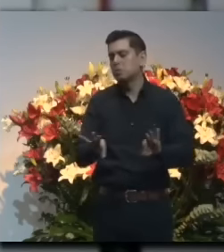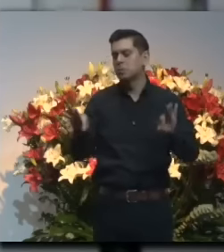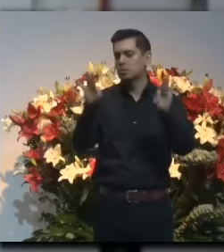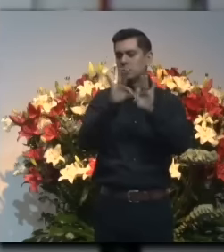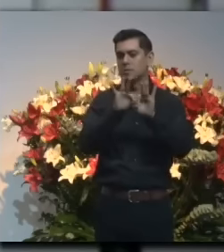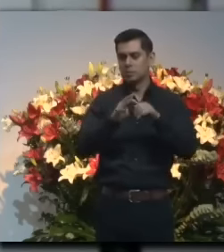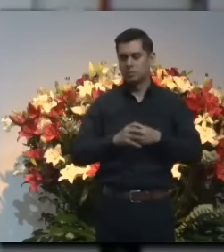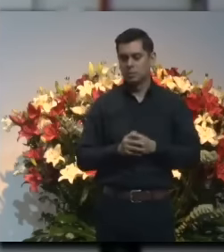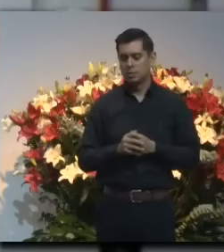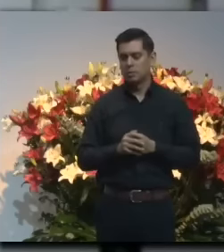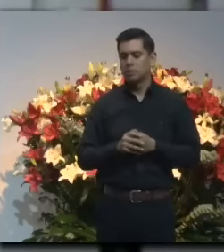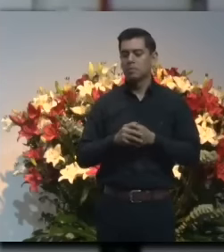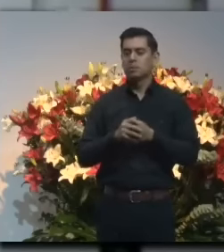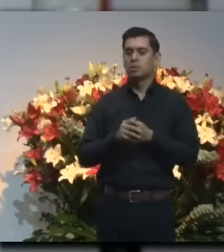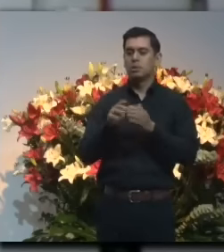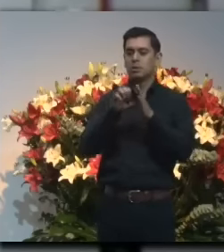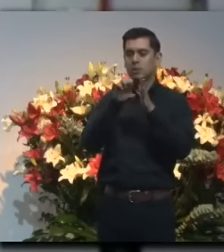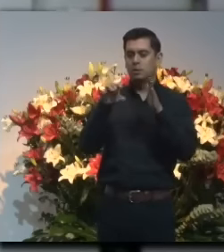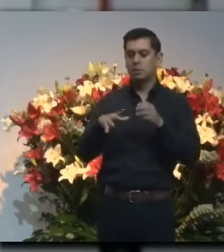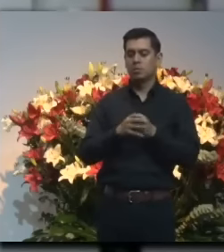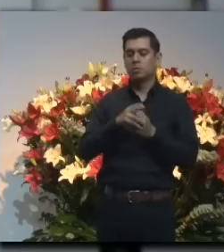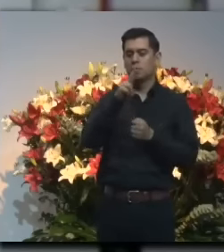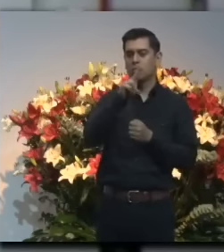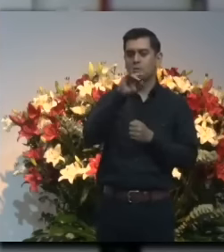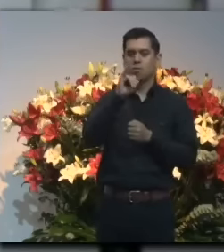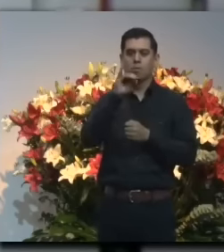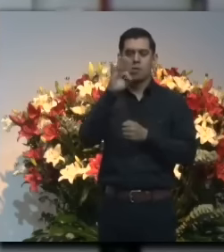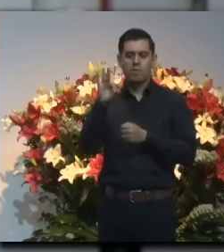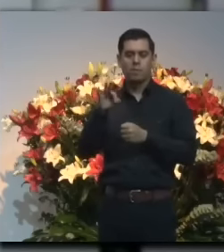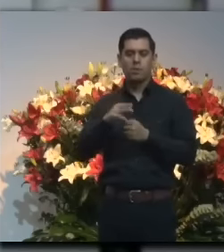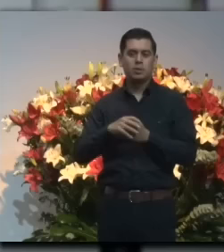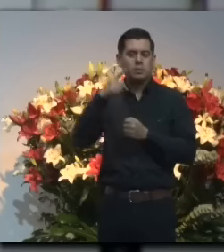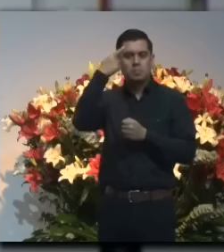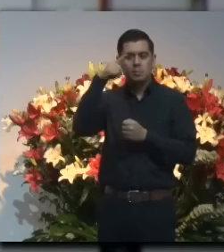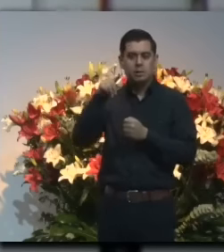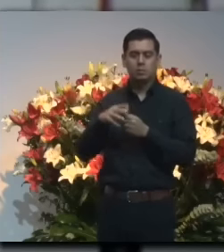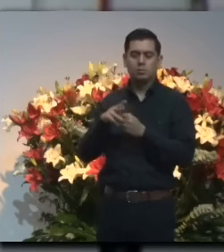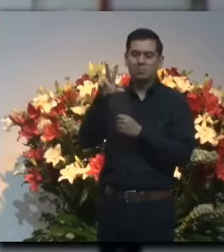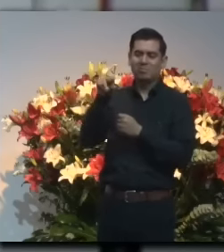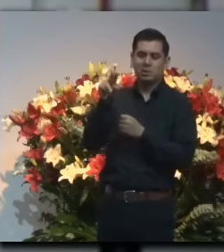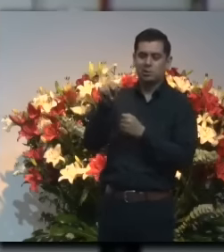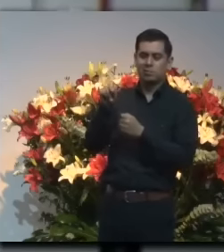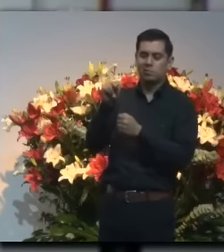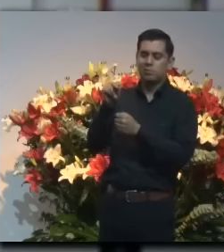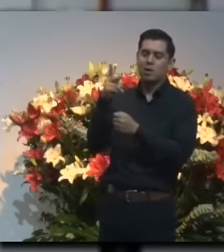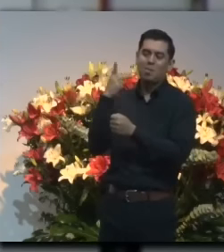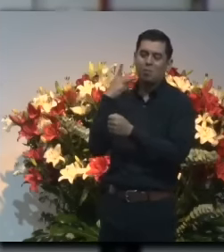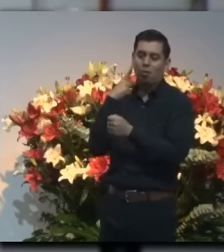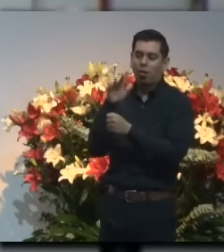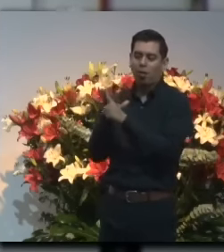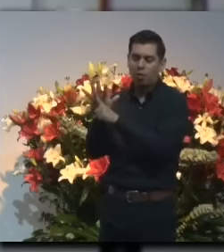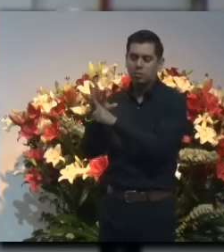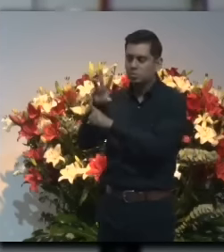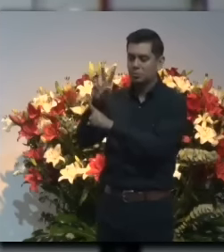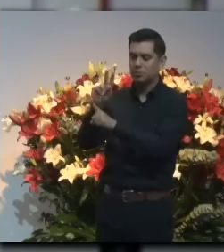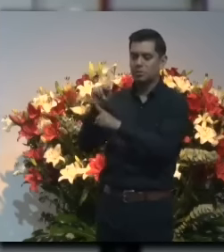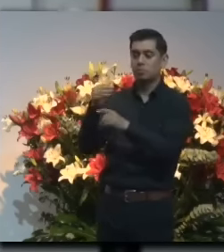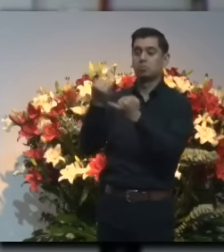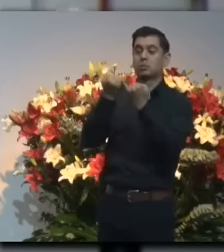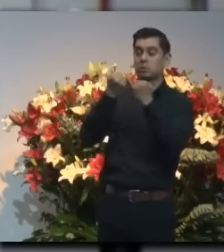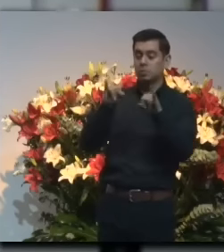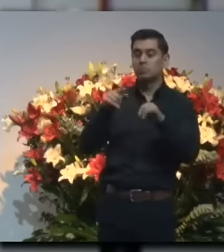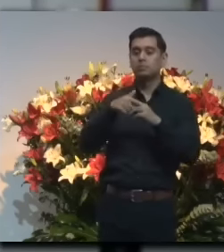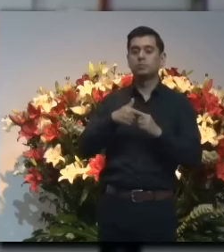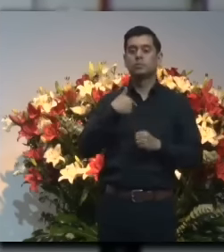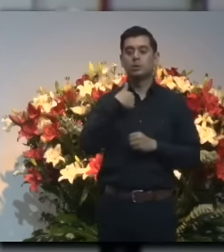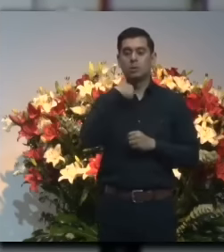que hacen la UIF, por ejemplo, ¿no? Para que no se use con fines políticos, sino realmente se persiga. O sea, yo quiero